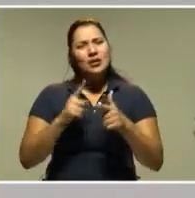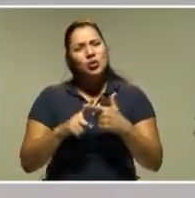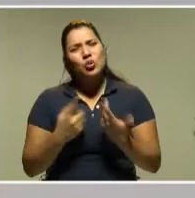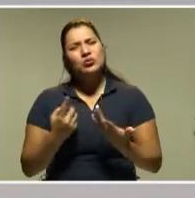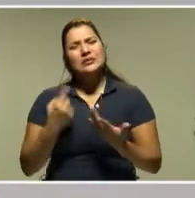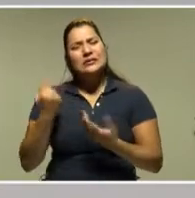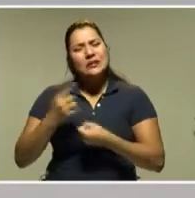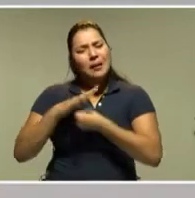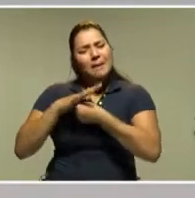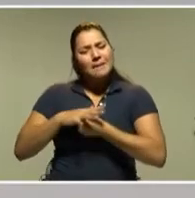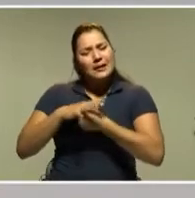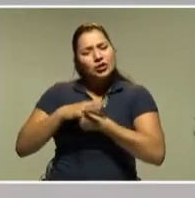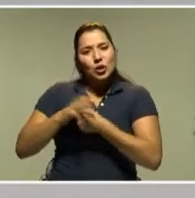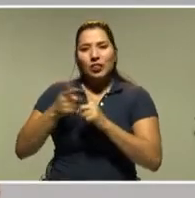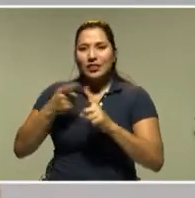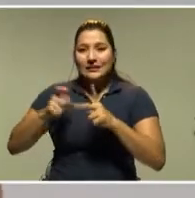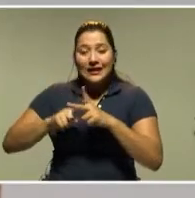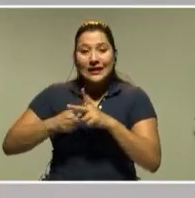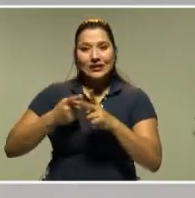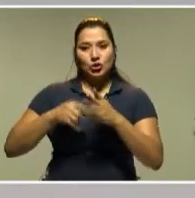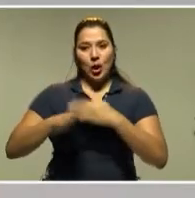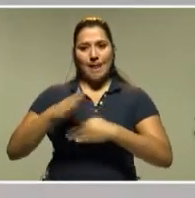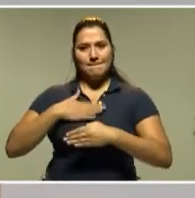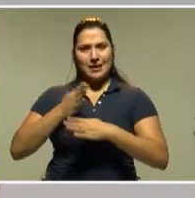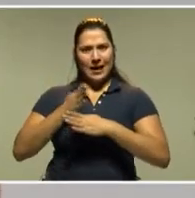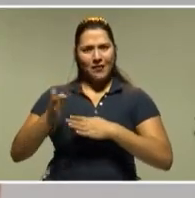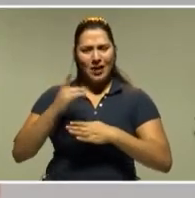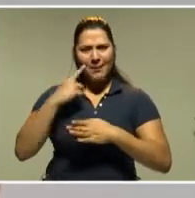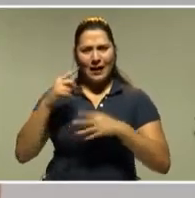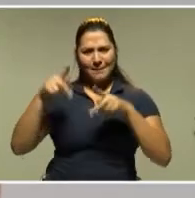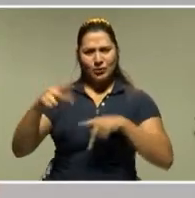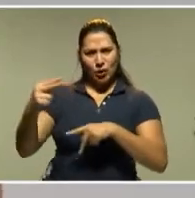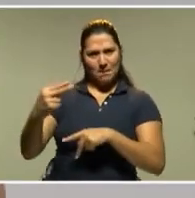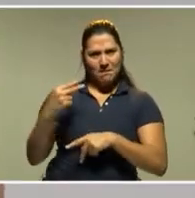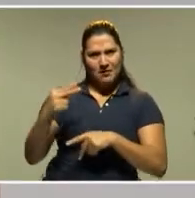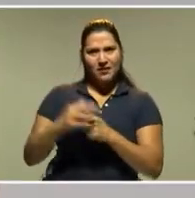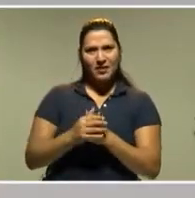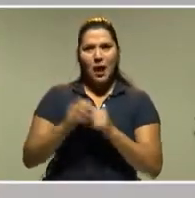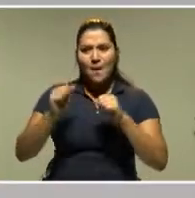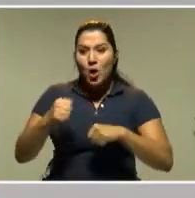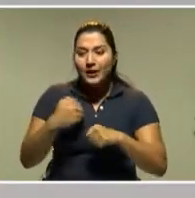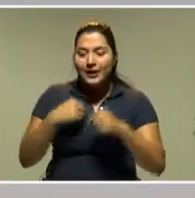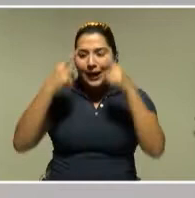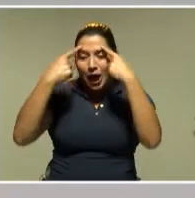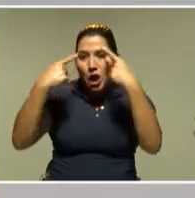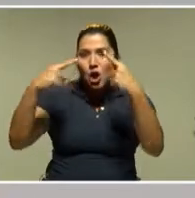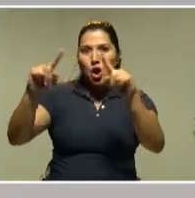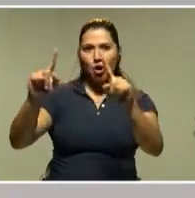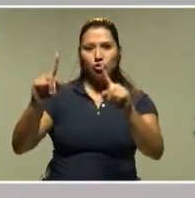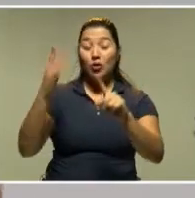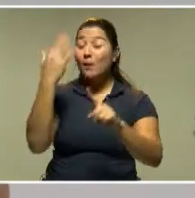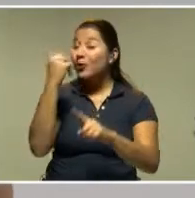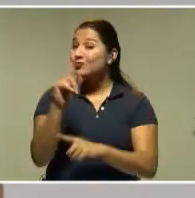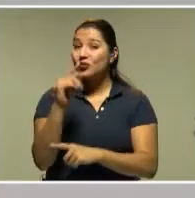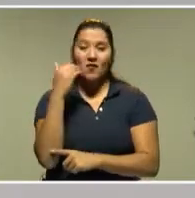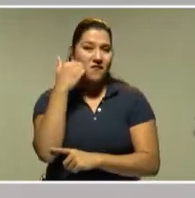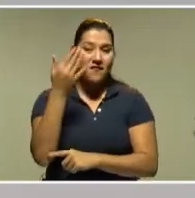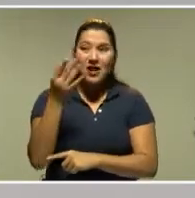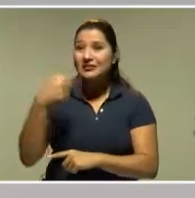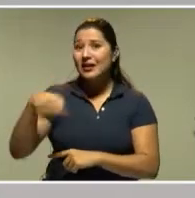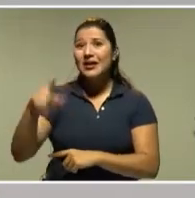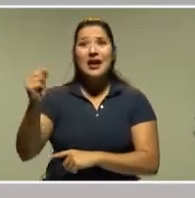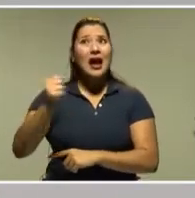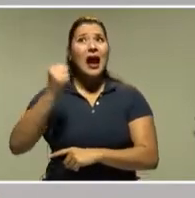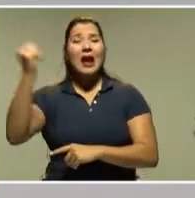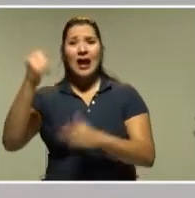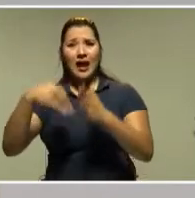esa presión desde el inicio de mi carrera, para que la gente me vea, para yo tener resultados extraordinarios, porque no es fácil ir a ganar a